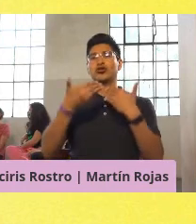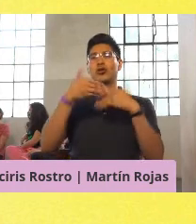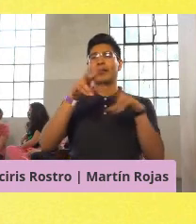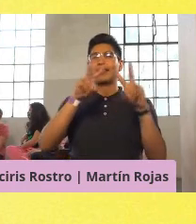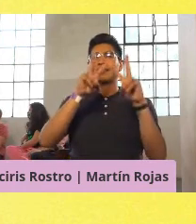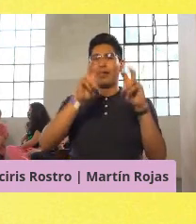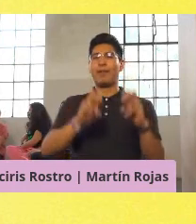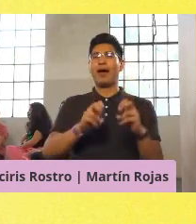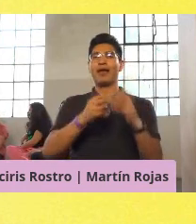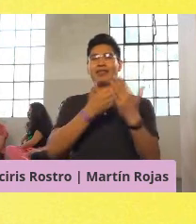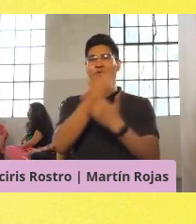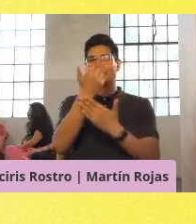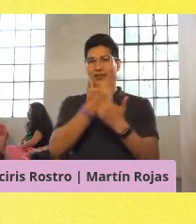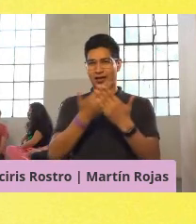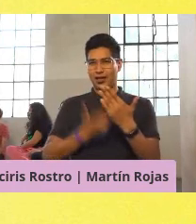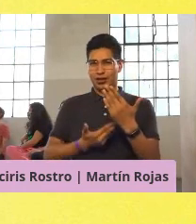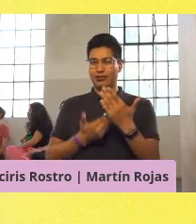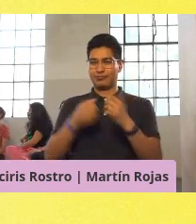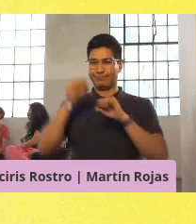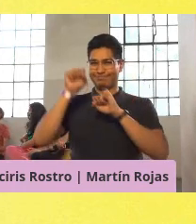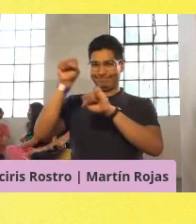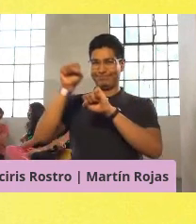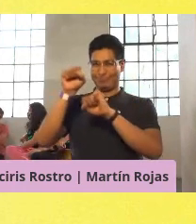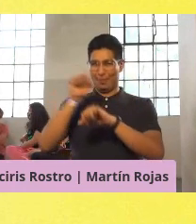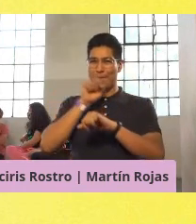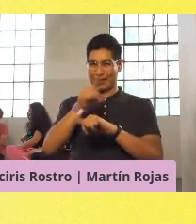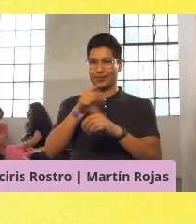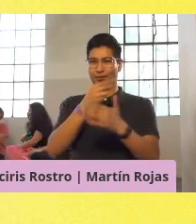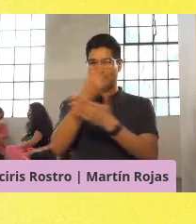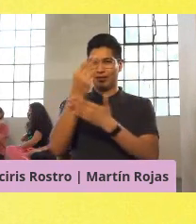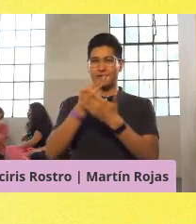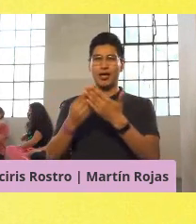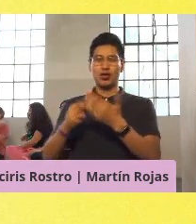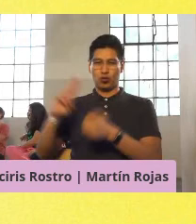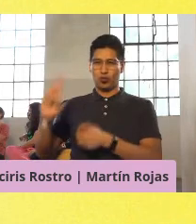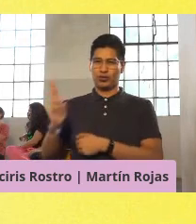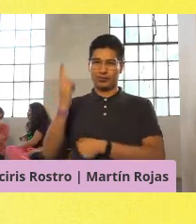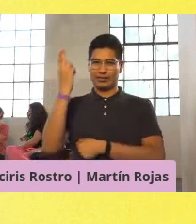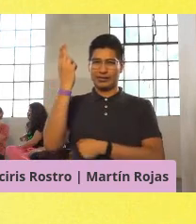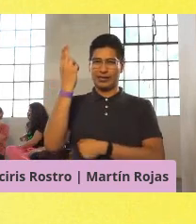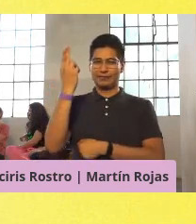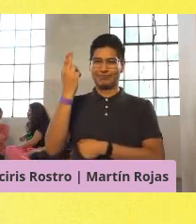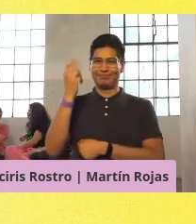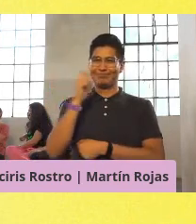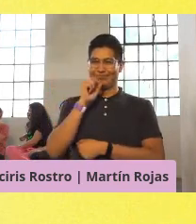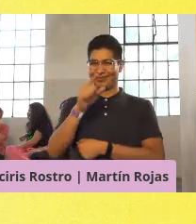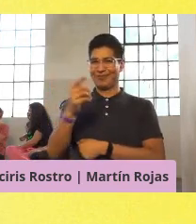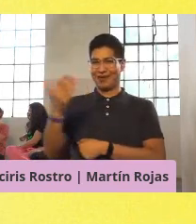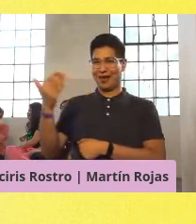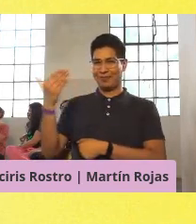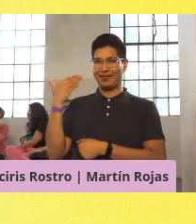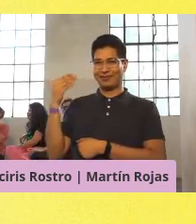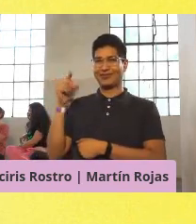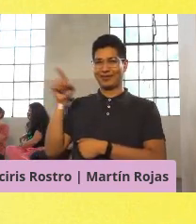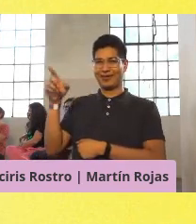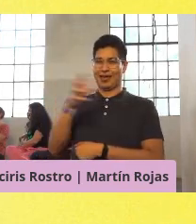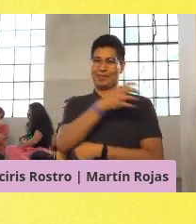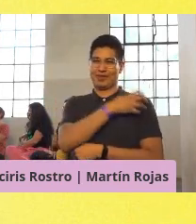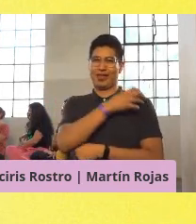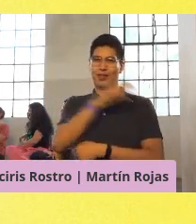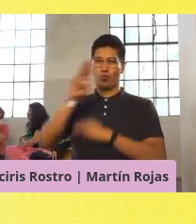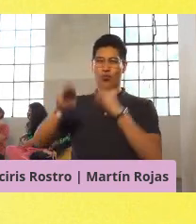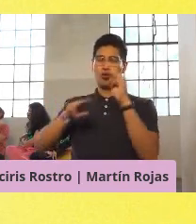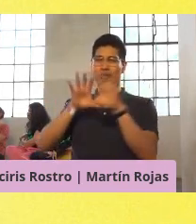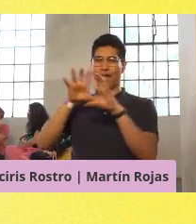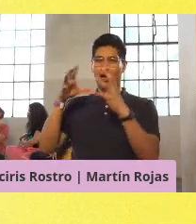diseño interuniversitario, que también se fundó a propósito de ese nombramiento de la capital mundial del diseño, la Ciudad de México, y